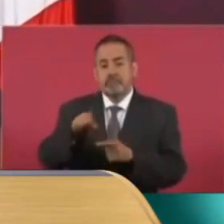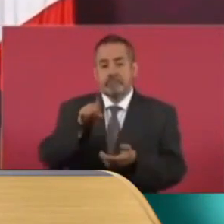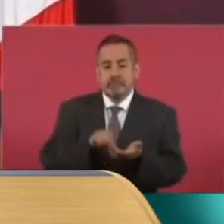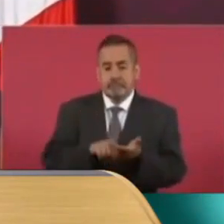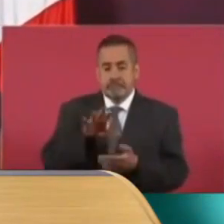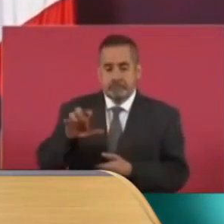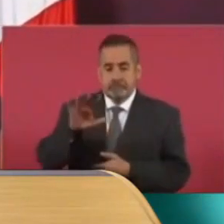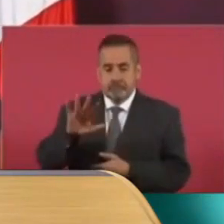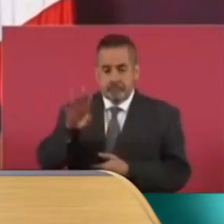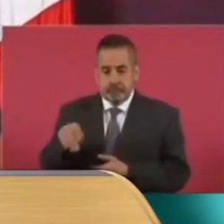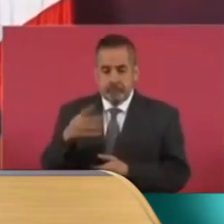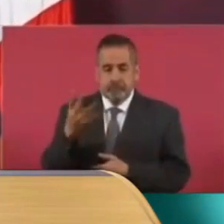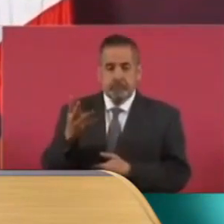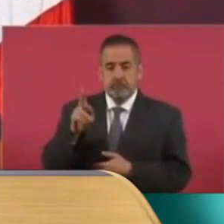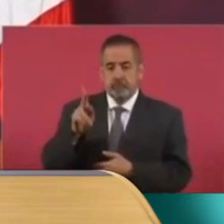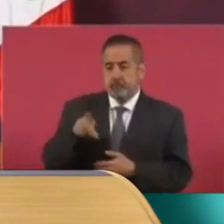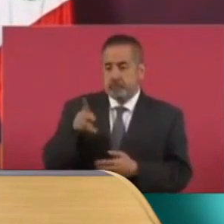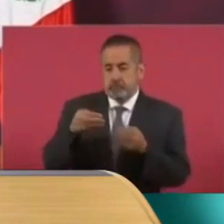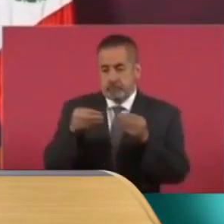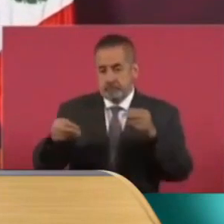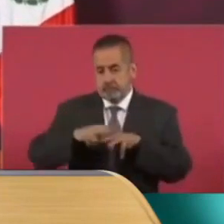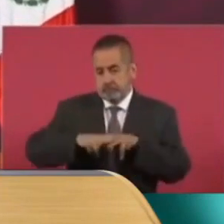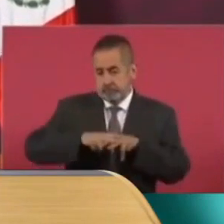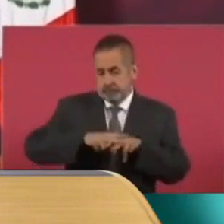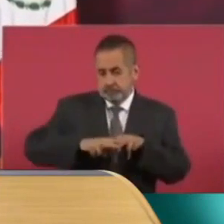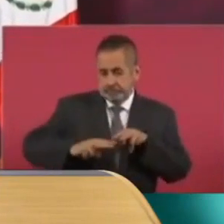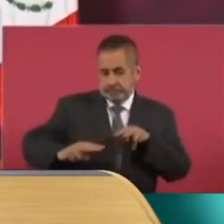1.554 kilómetros de vías,